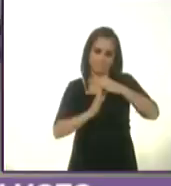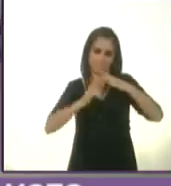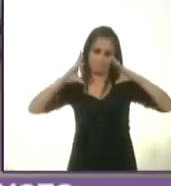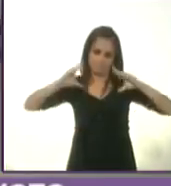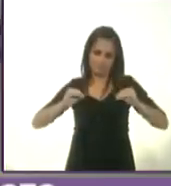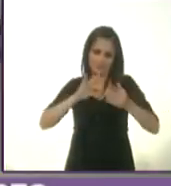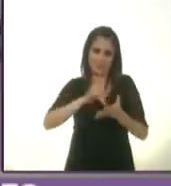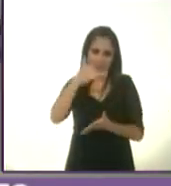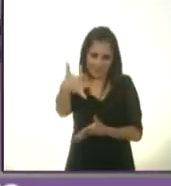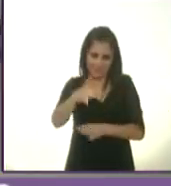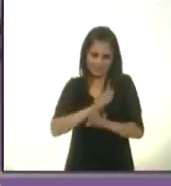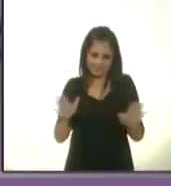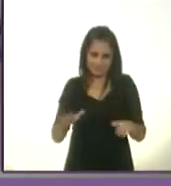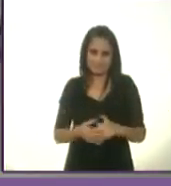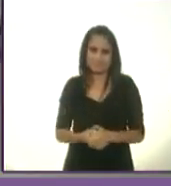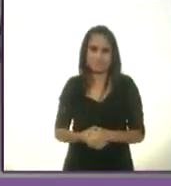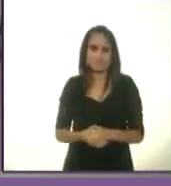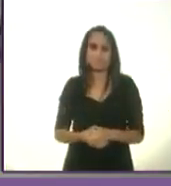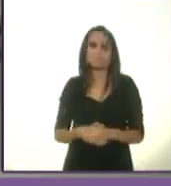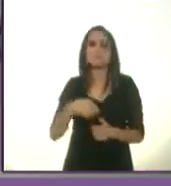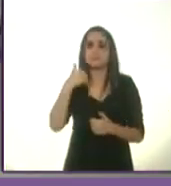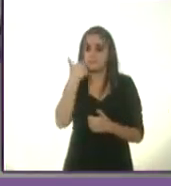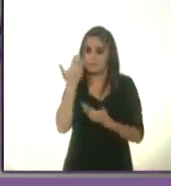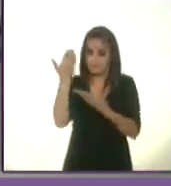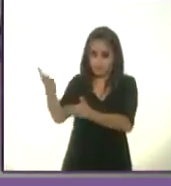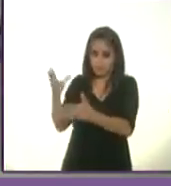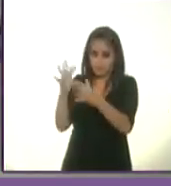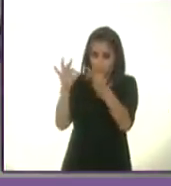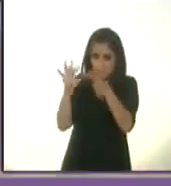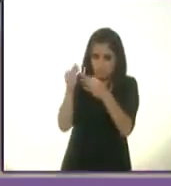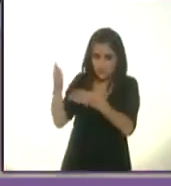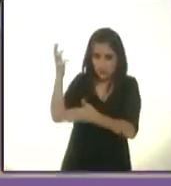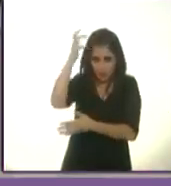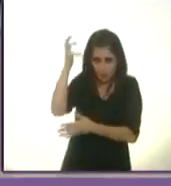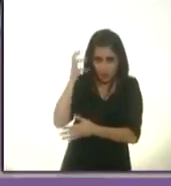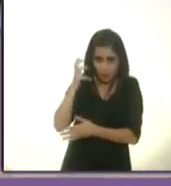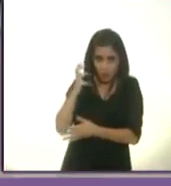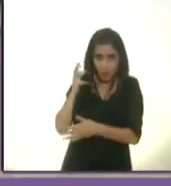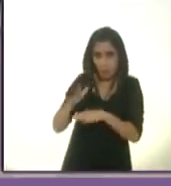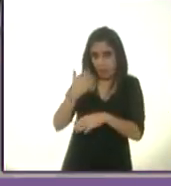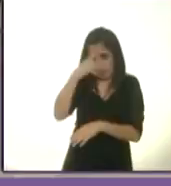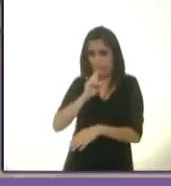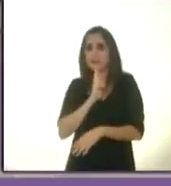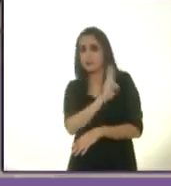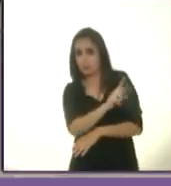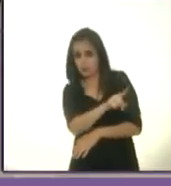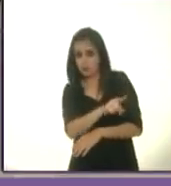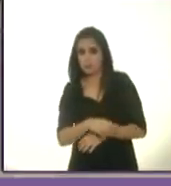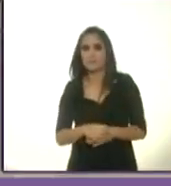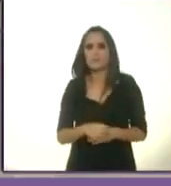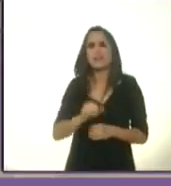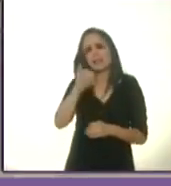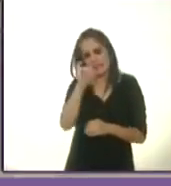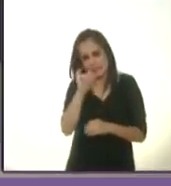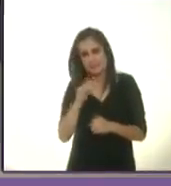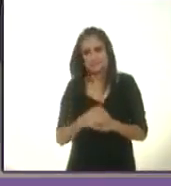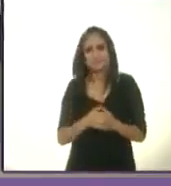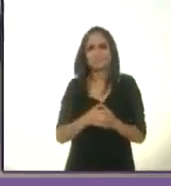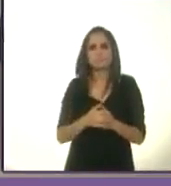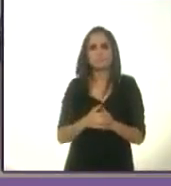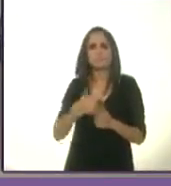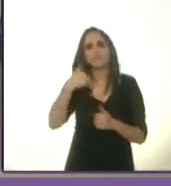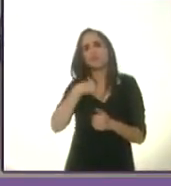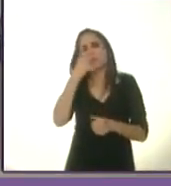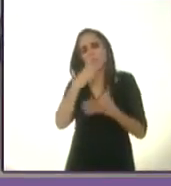candidata quiere hacer uso de la voz candidata same bone por la alusión sí pero nada más